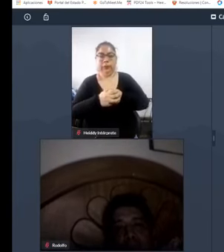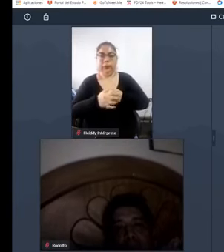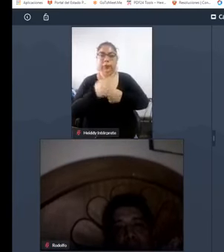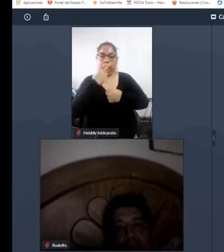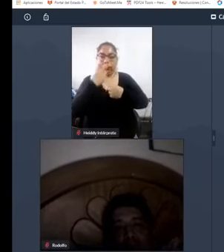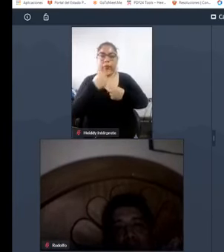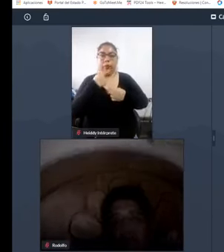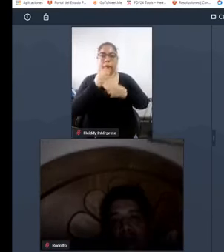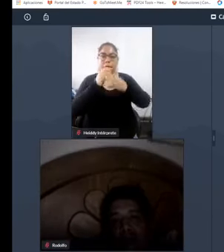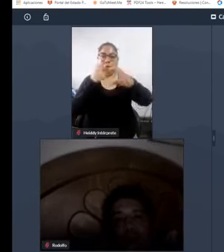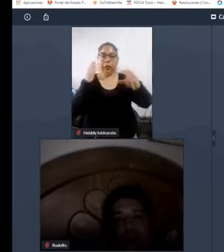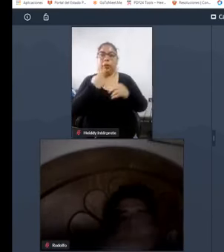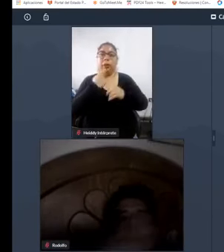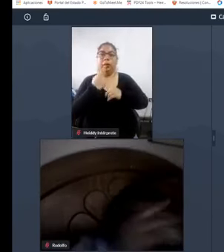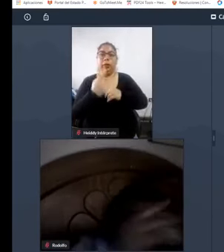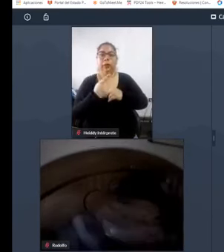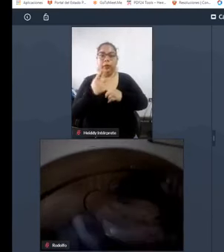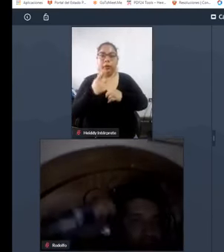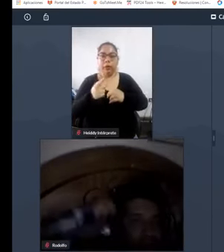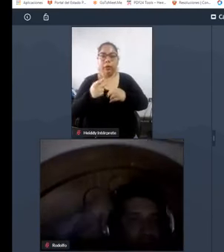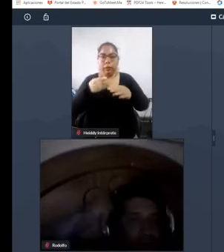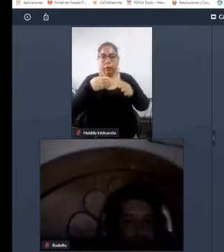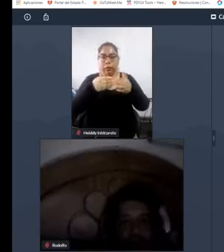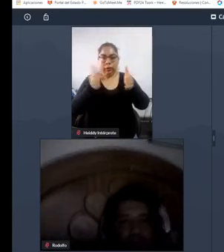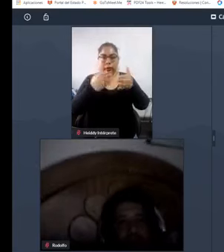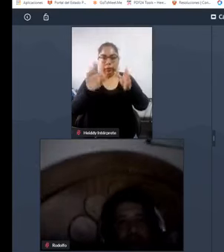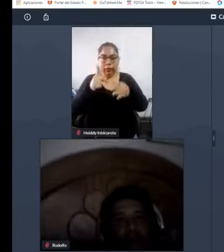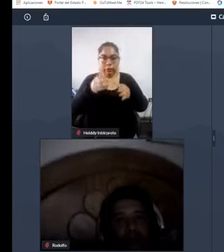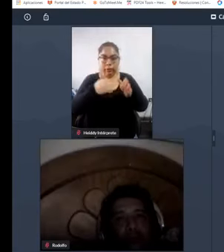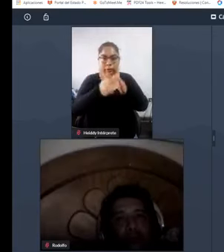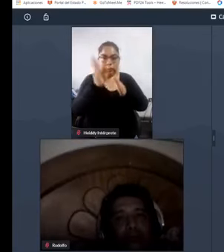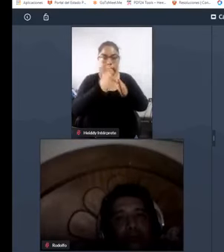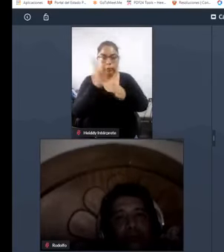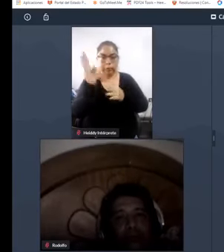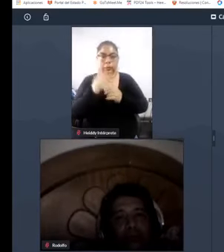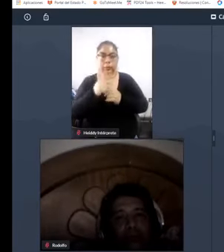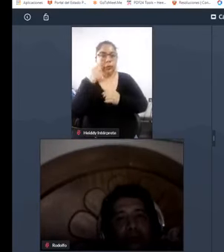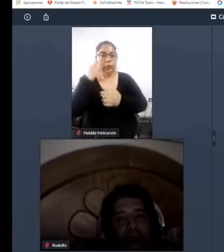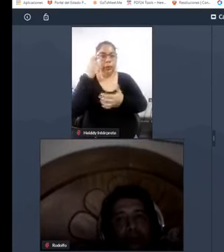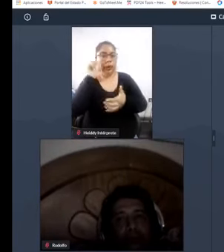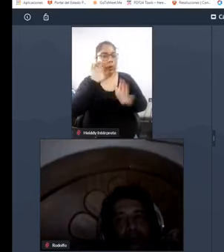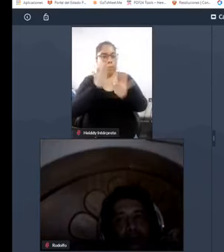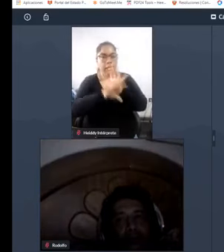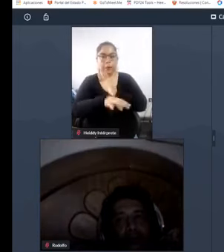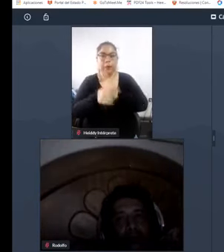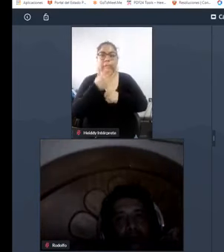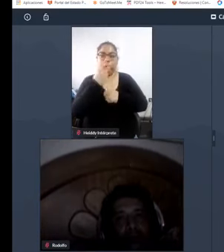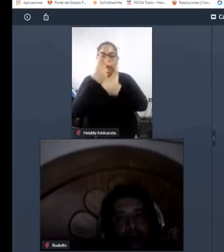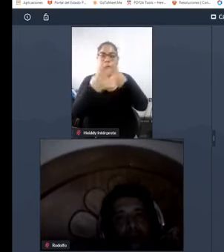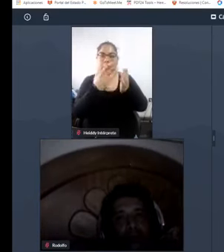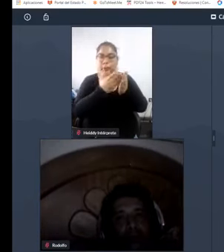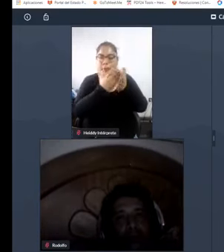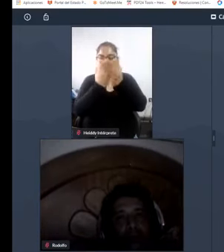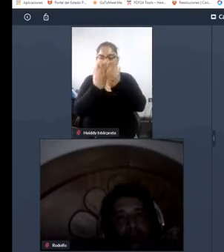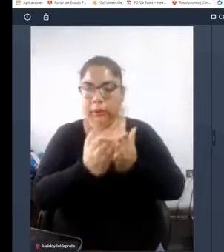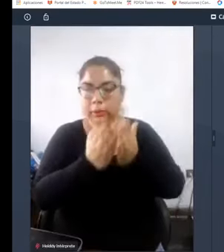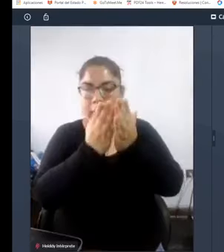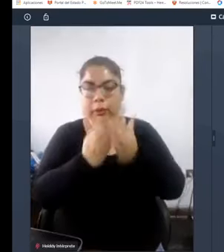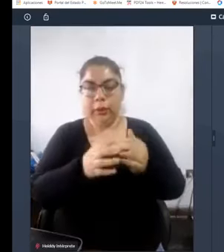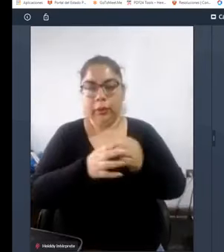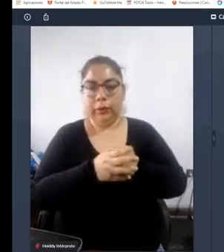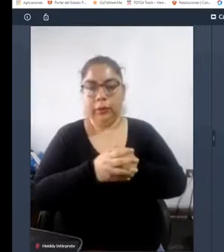dijo Marivero es una puerta de entrada a varios otros servicios ahí por ejemplo estamos hablando de educación servicios de salud